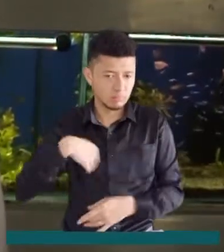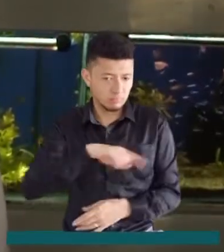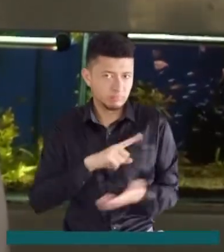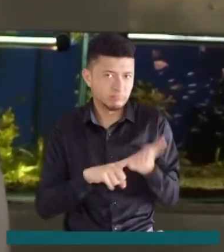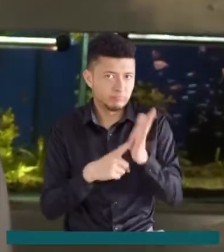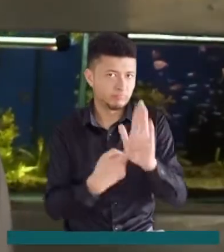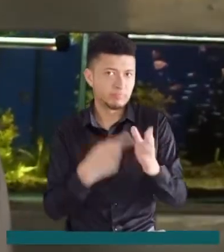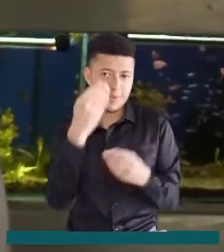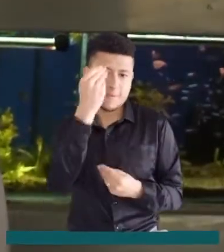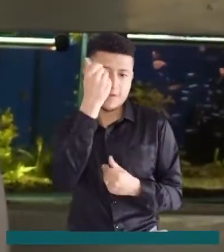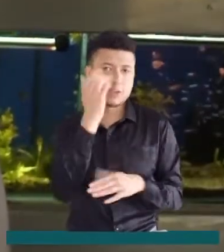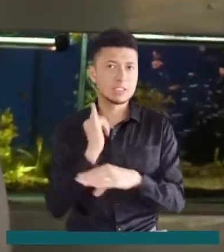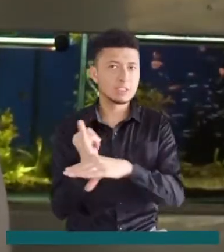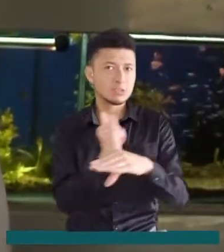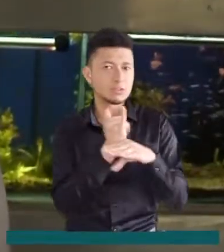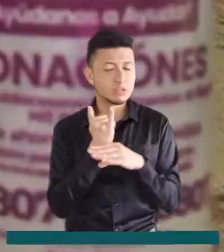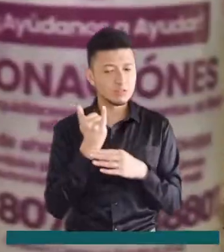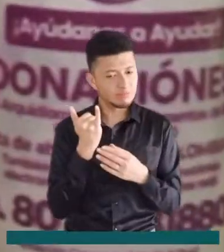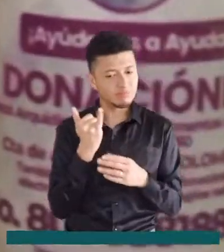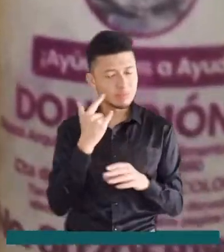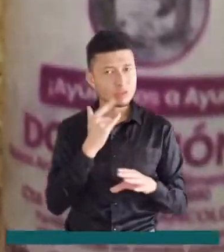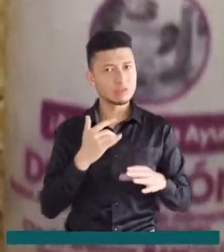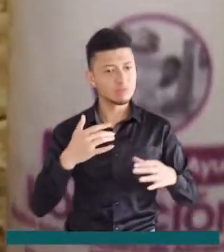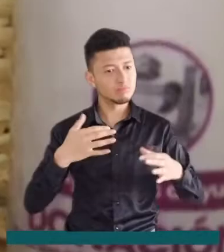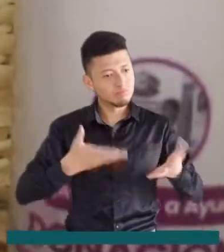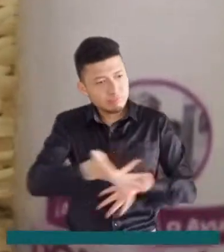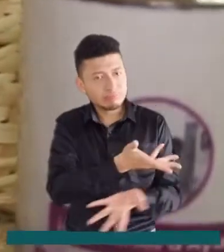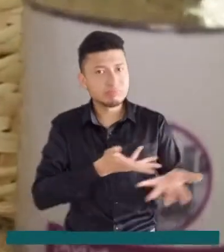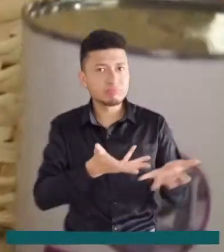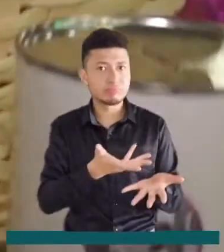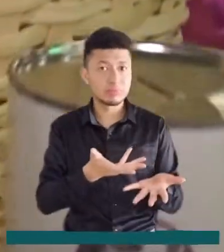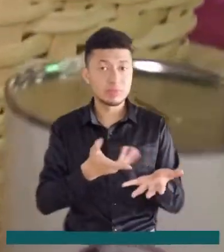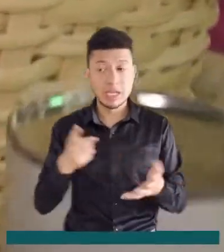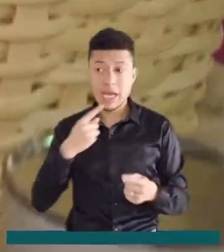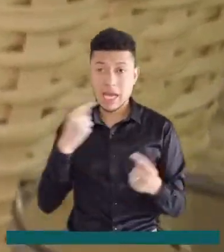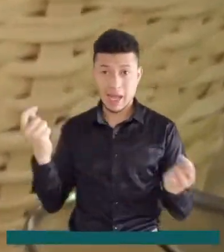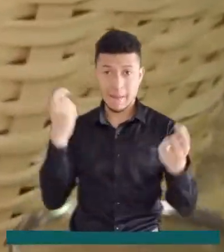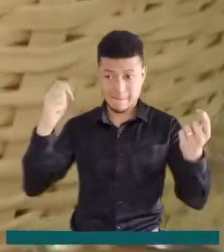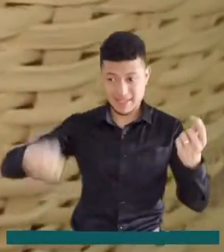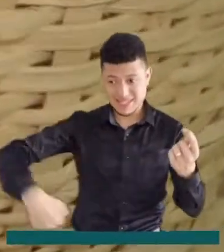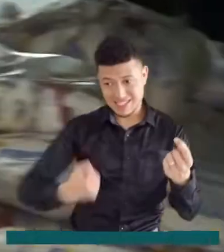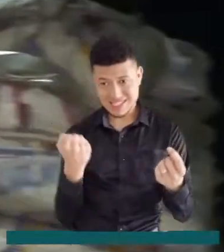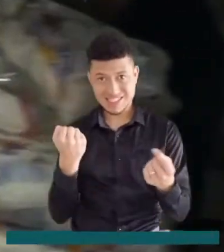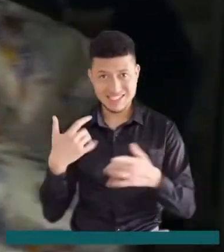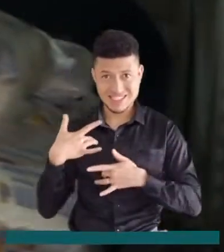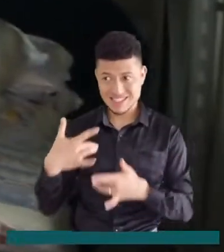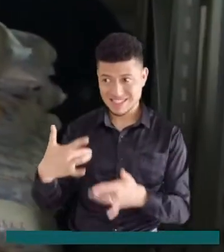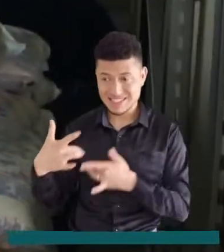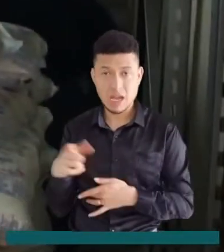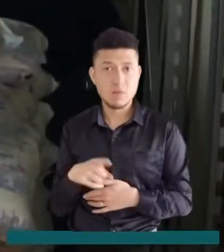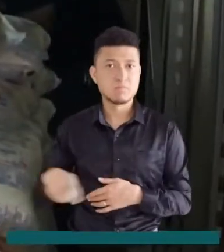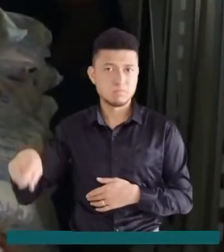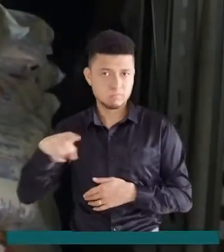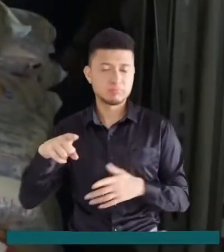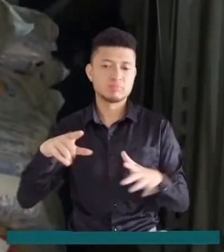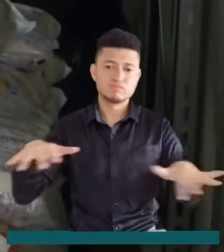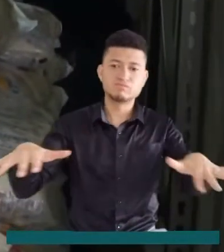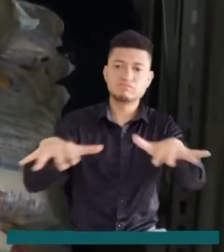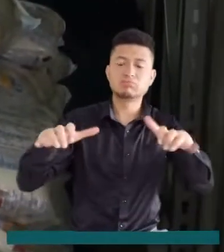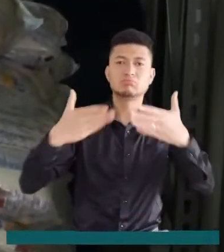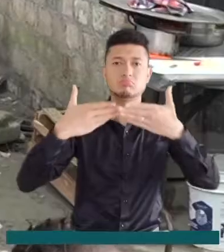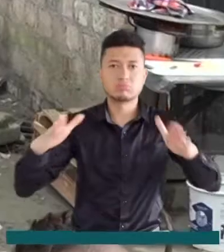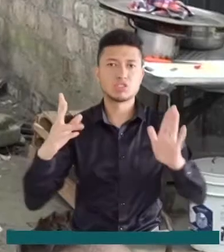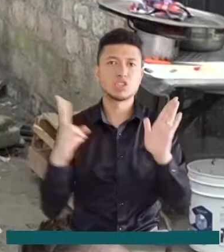valores institucionales como el amor y la solidaridad. A la campaña Canasto Solidario se le dio inicio con un acto inaugural en su segunda